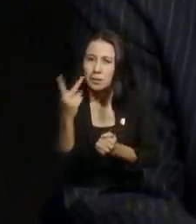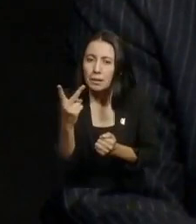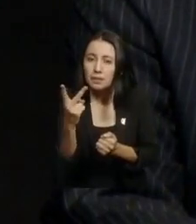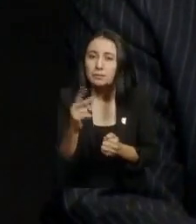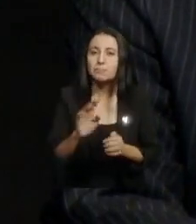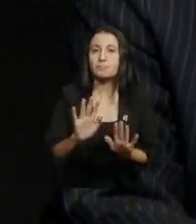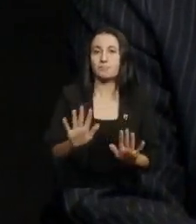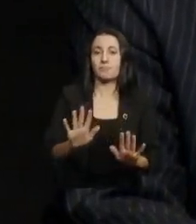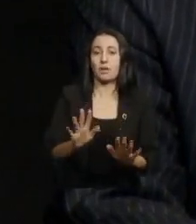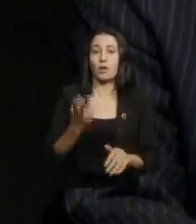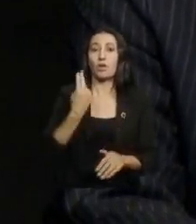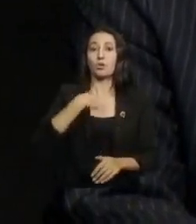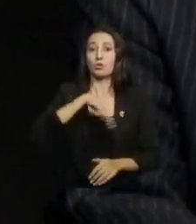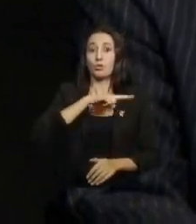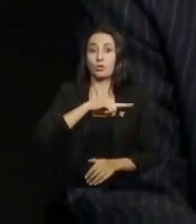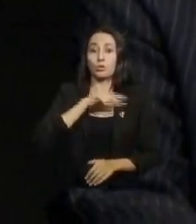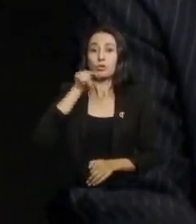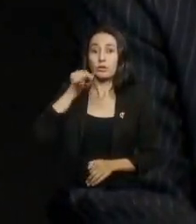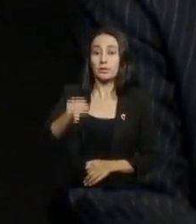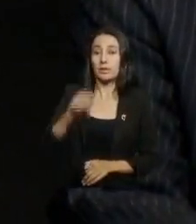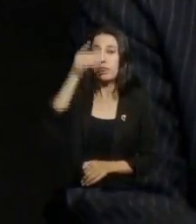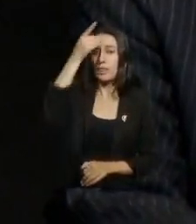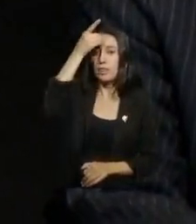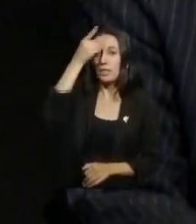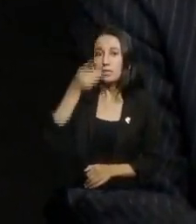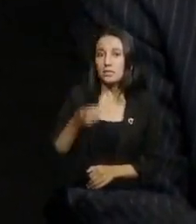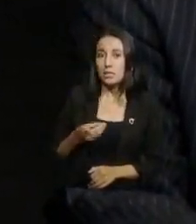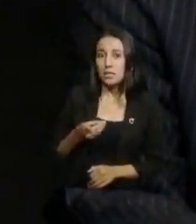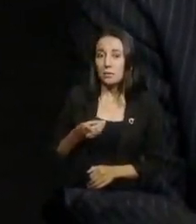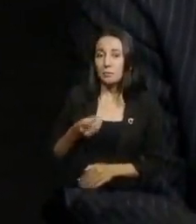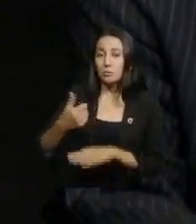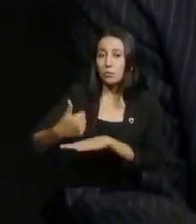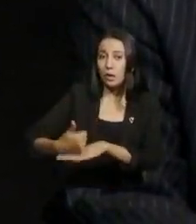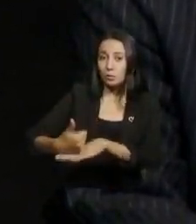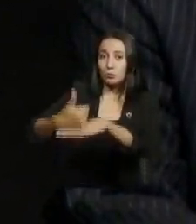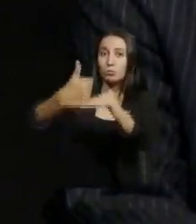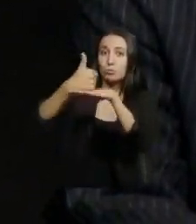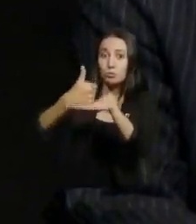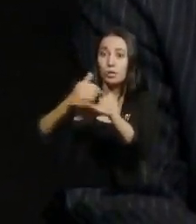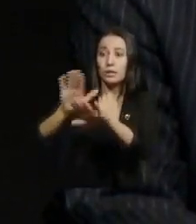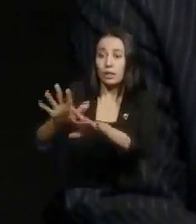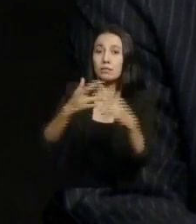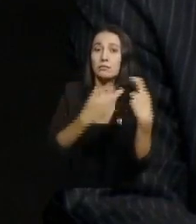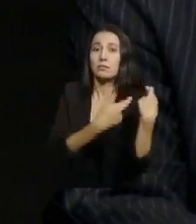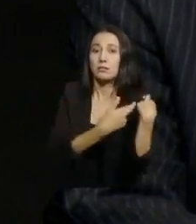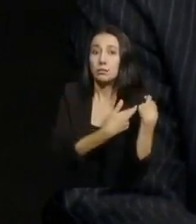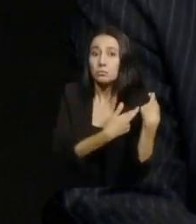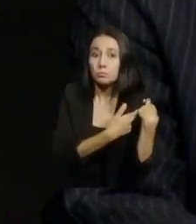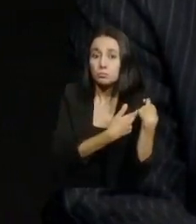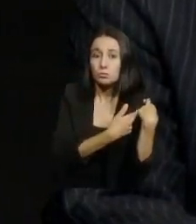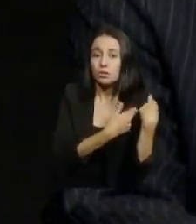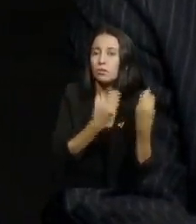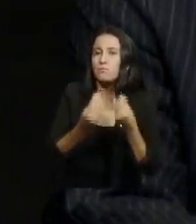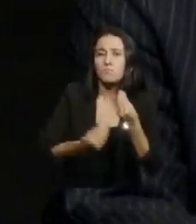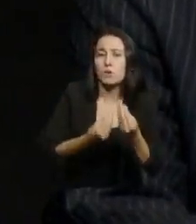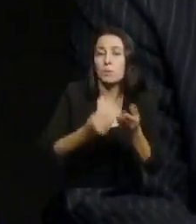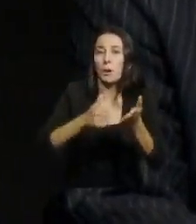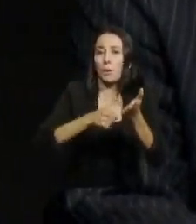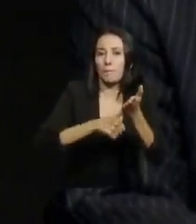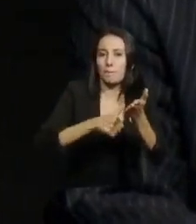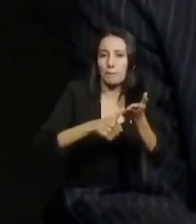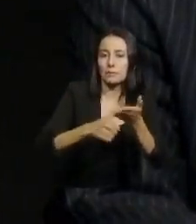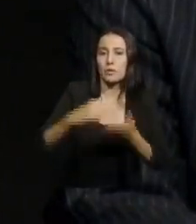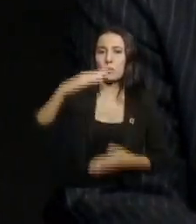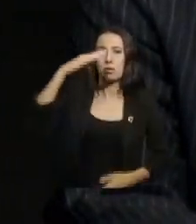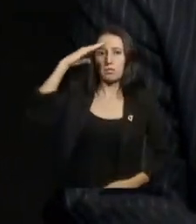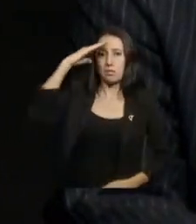Hemos dispuesto para este caso a las autoridades competentes, como es el Ministerio del